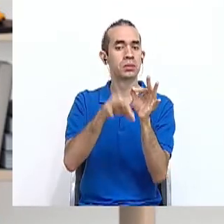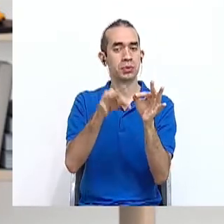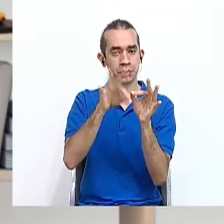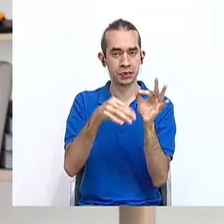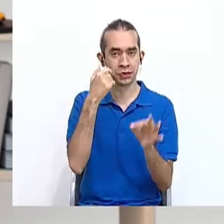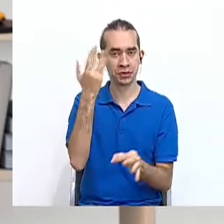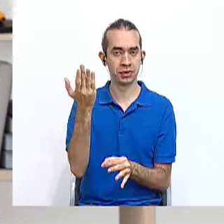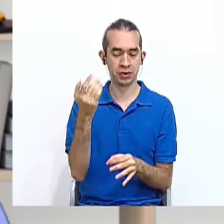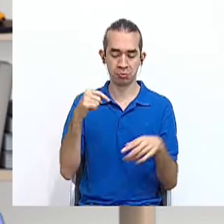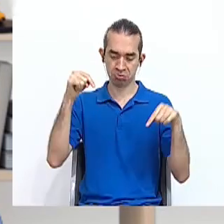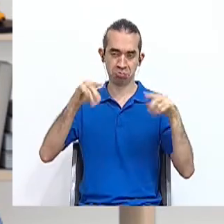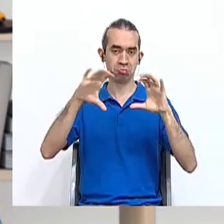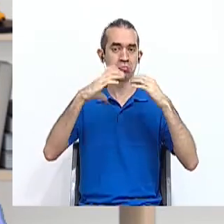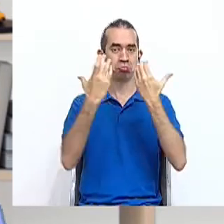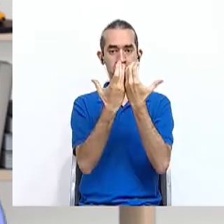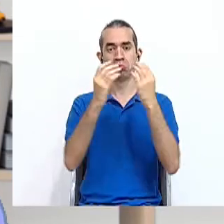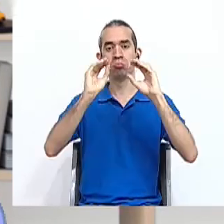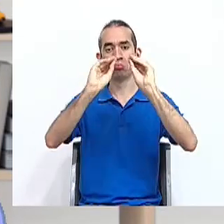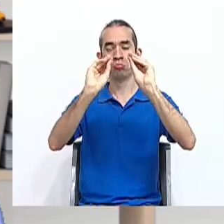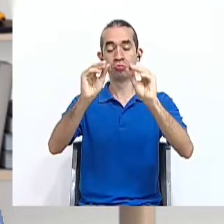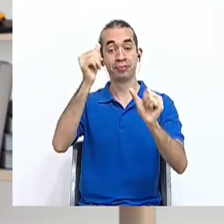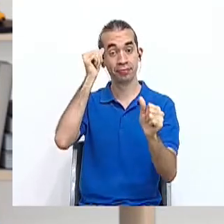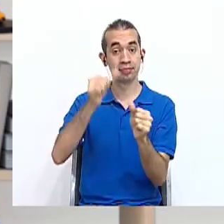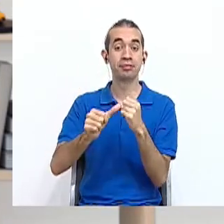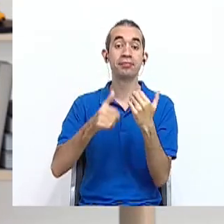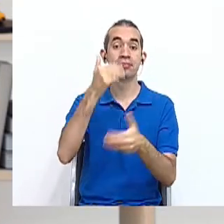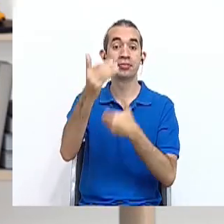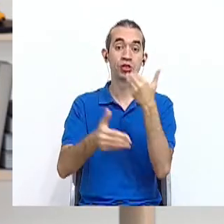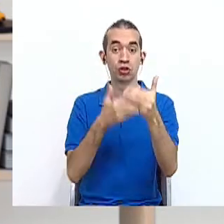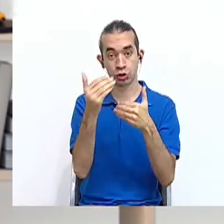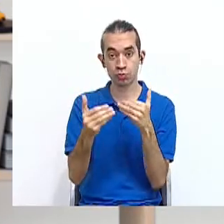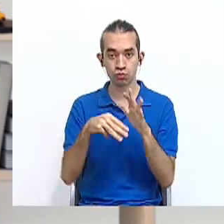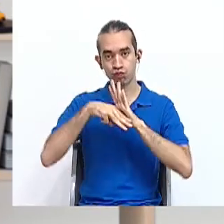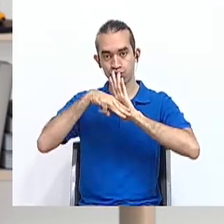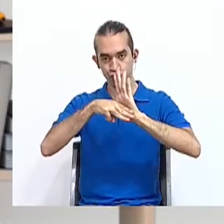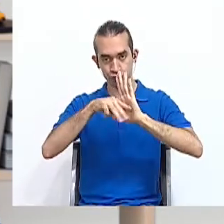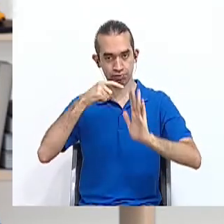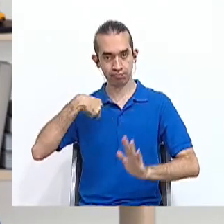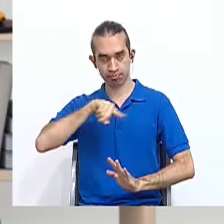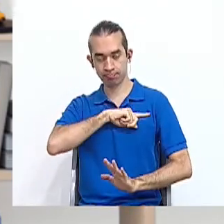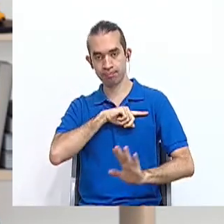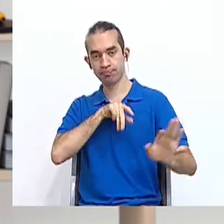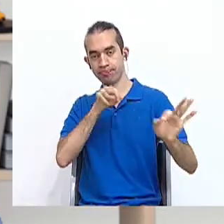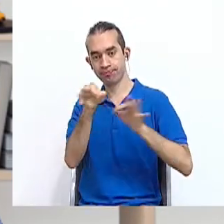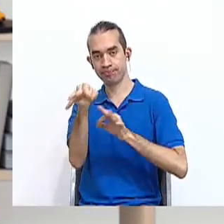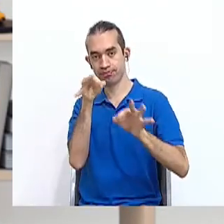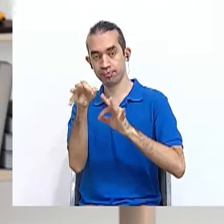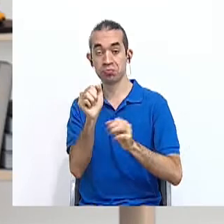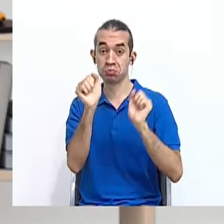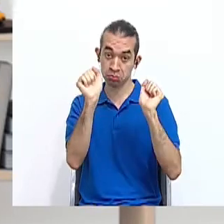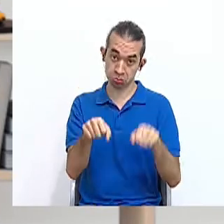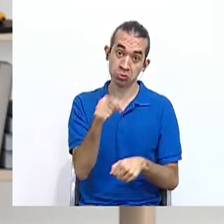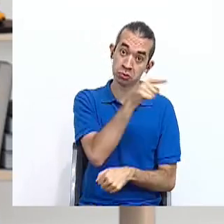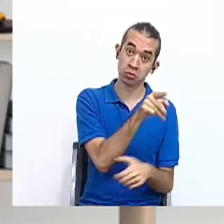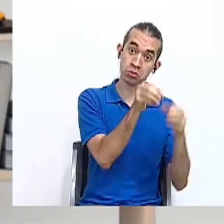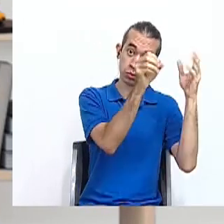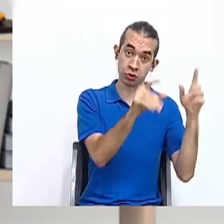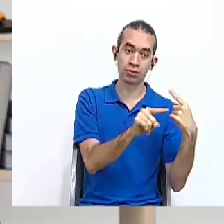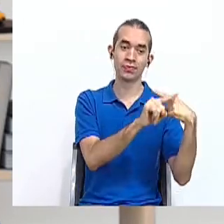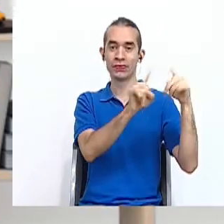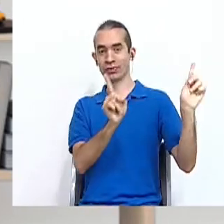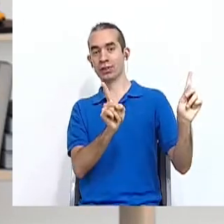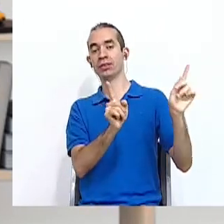con nuestras clases. Recuerden que ese es un proceso de modelaje. Lo que nosotros explicamos puede ser que su profesor lo explique de otra